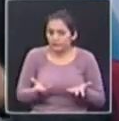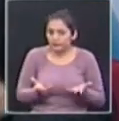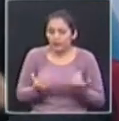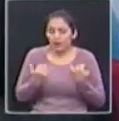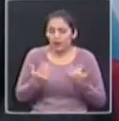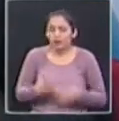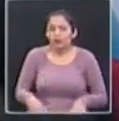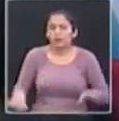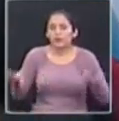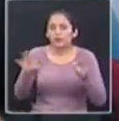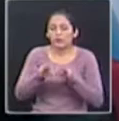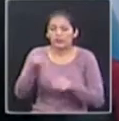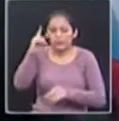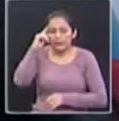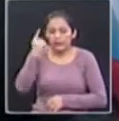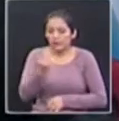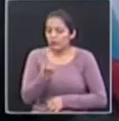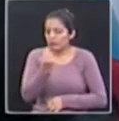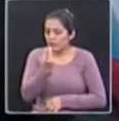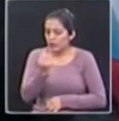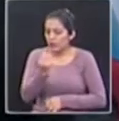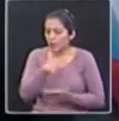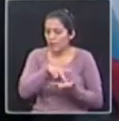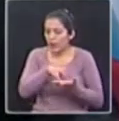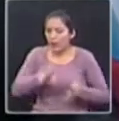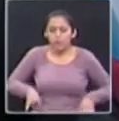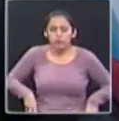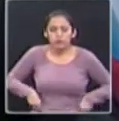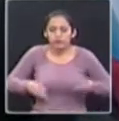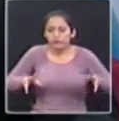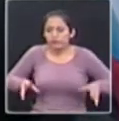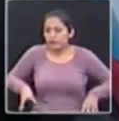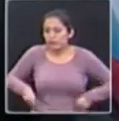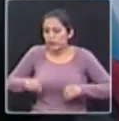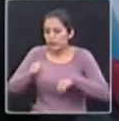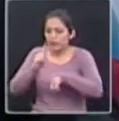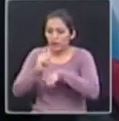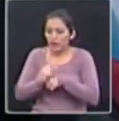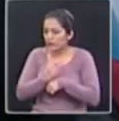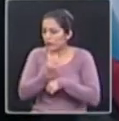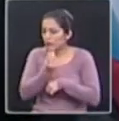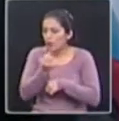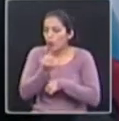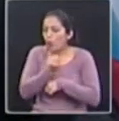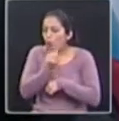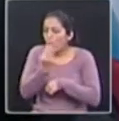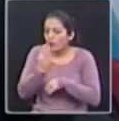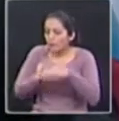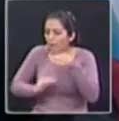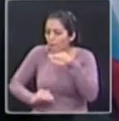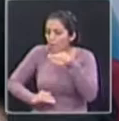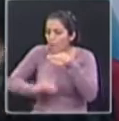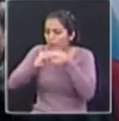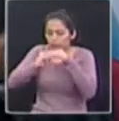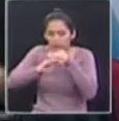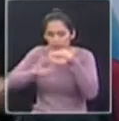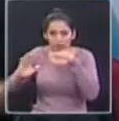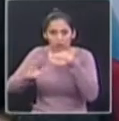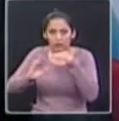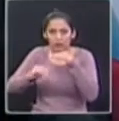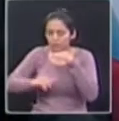es controlar poner un límite yo creo que incluso debería ser legal a lo que puede gastar el estado y de esa manera